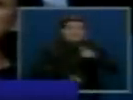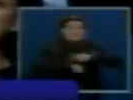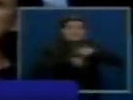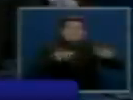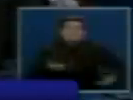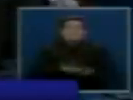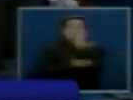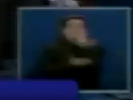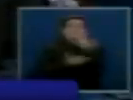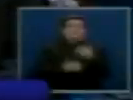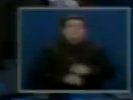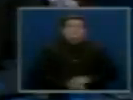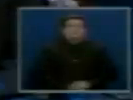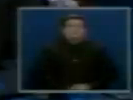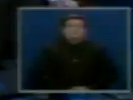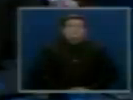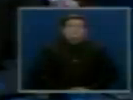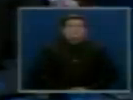modernos.